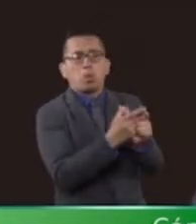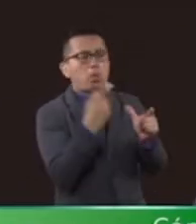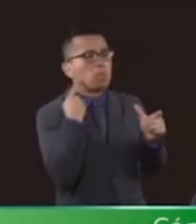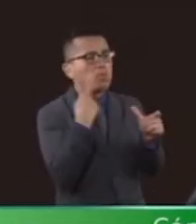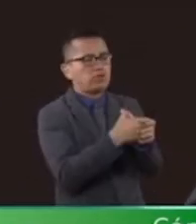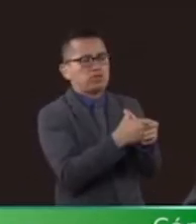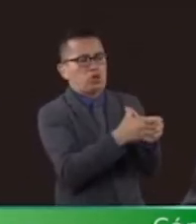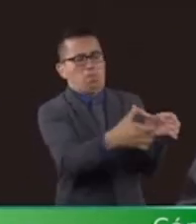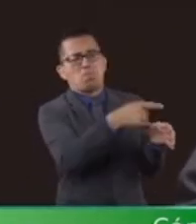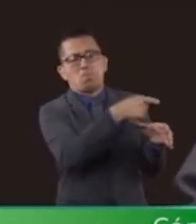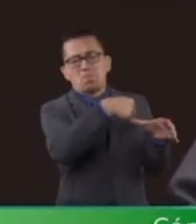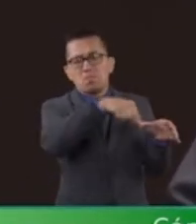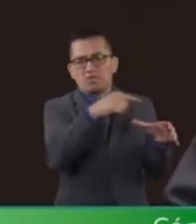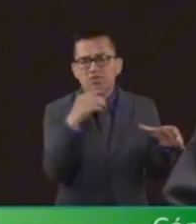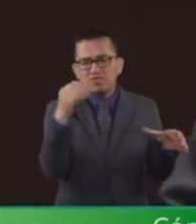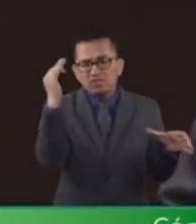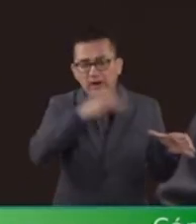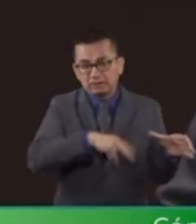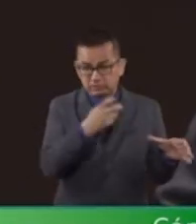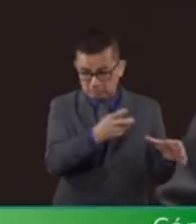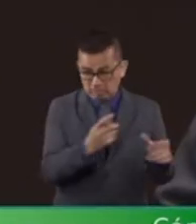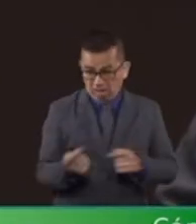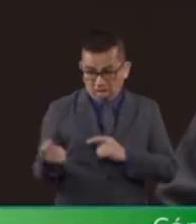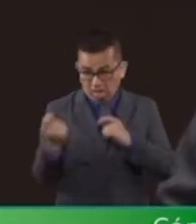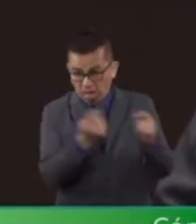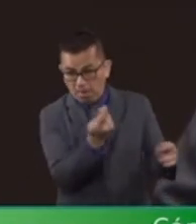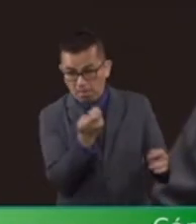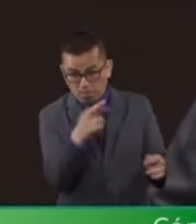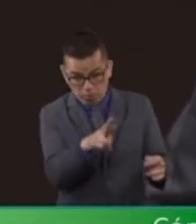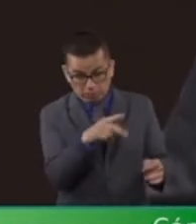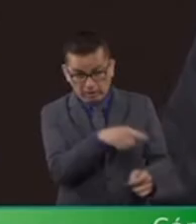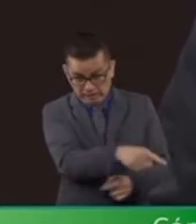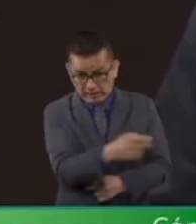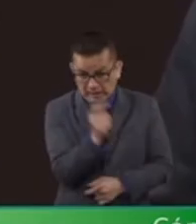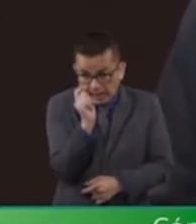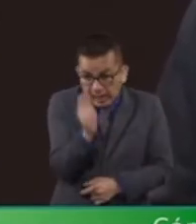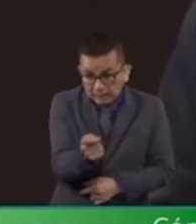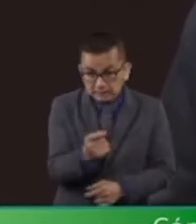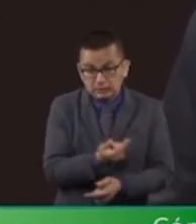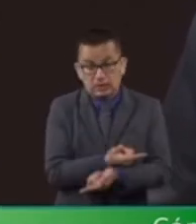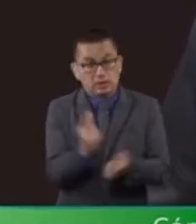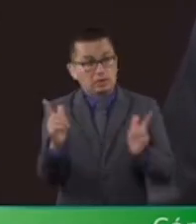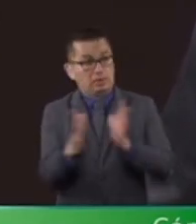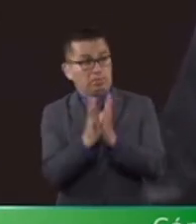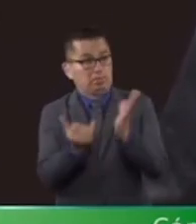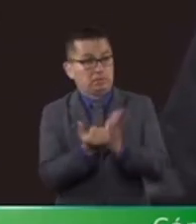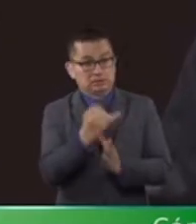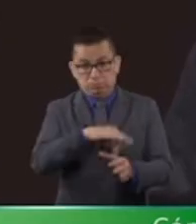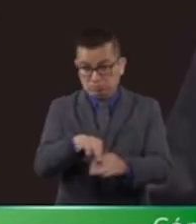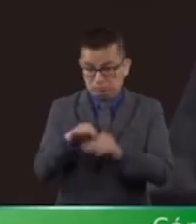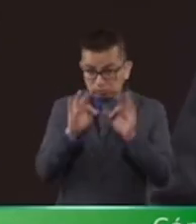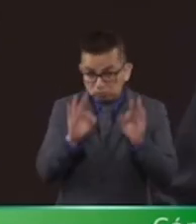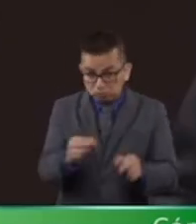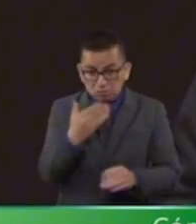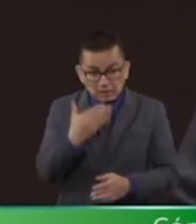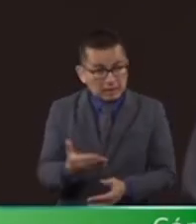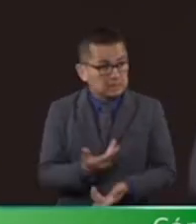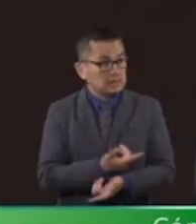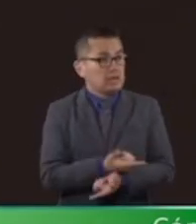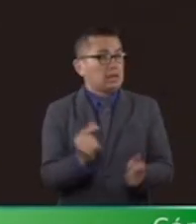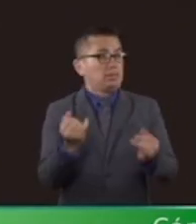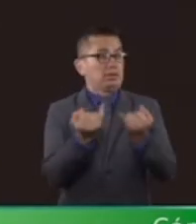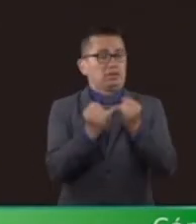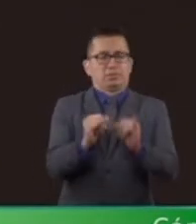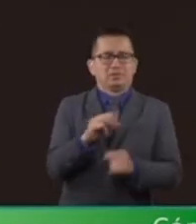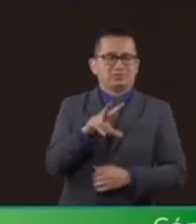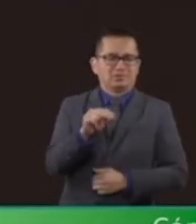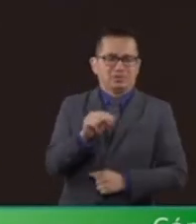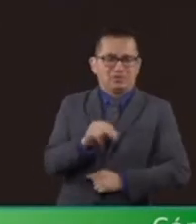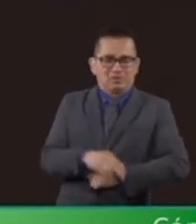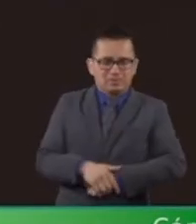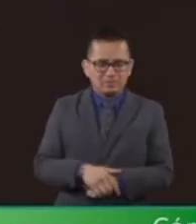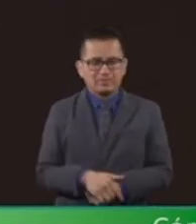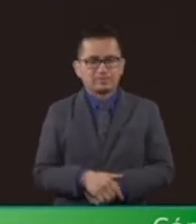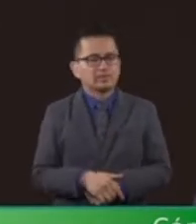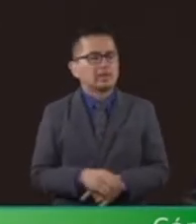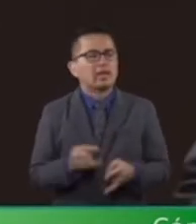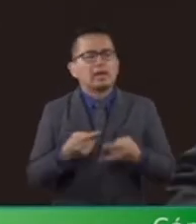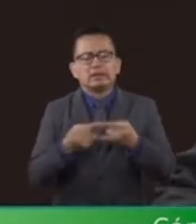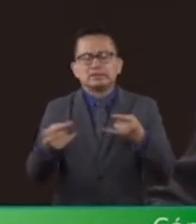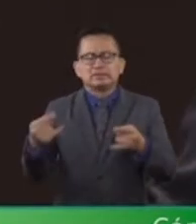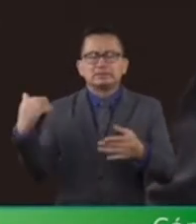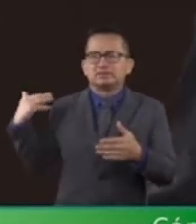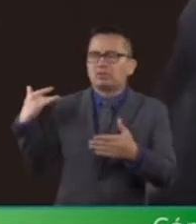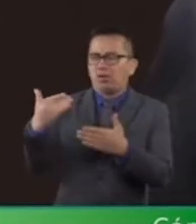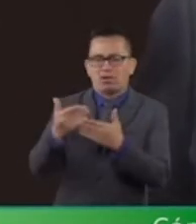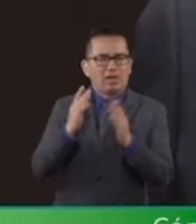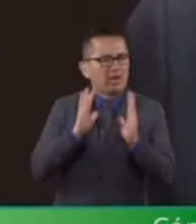sin límites no puede ser democrática, ni soberana, ni mucho menos legítima. La historia nos ha enseñado